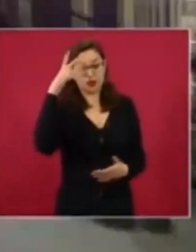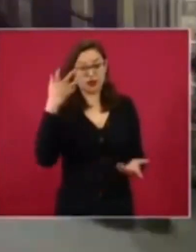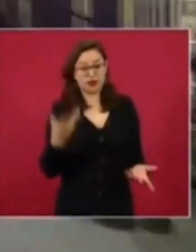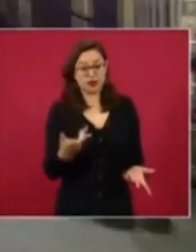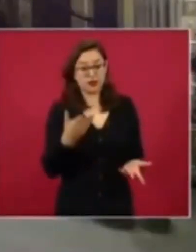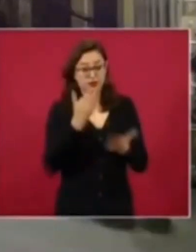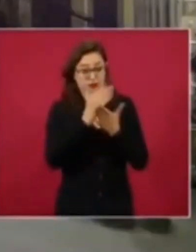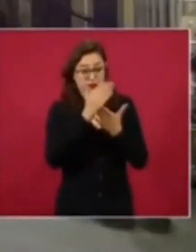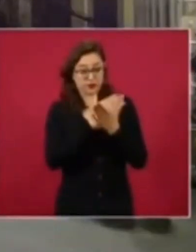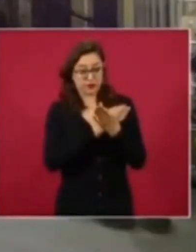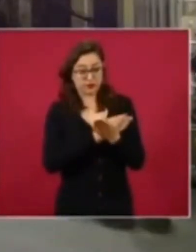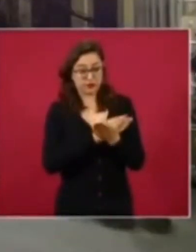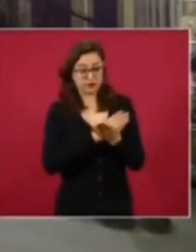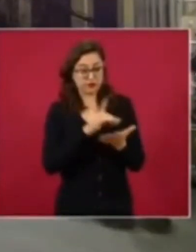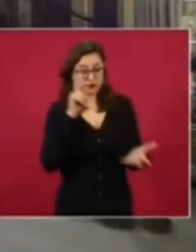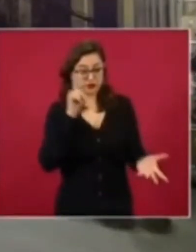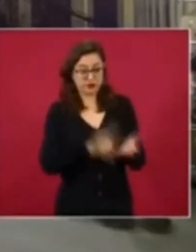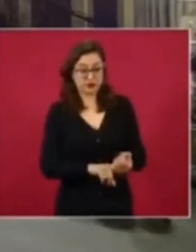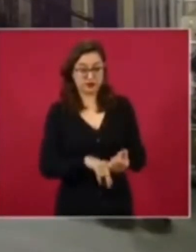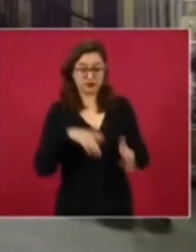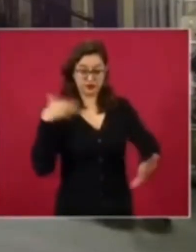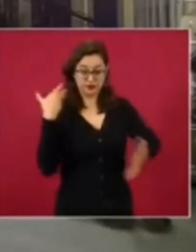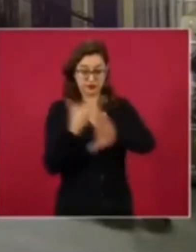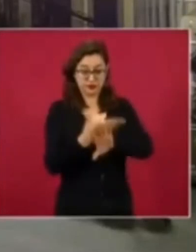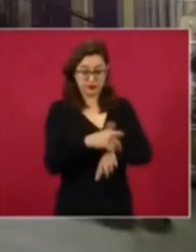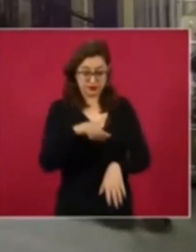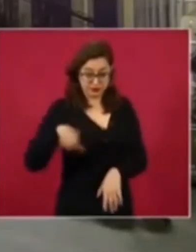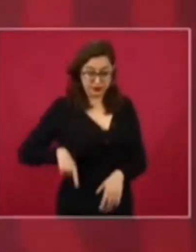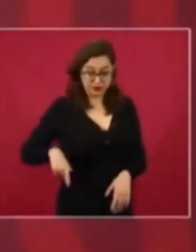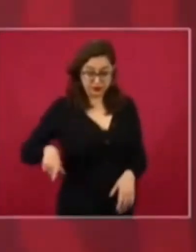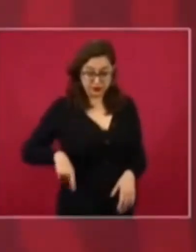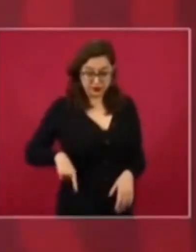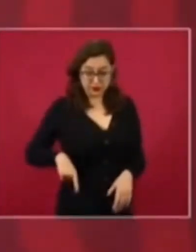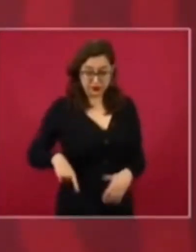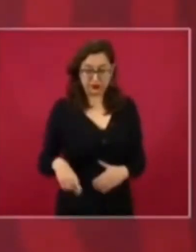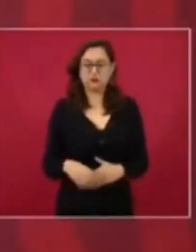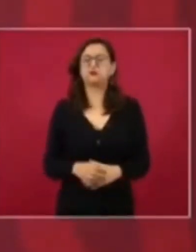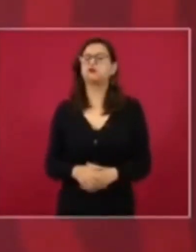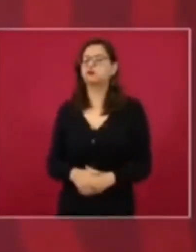guerra híbrida en contra del gobierno de la 4T? Sí, es